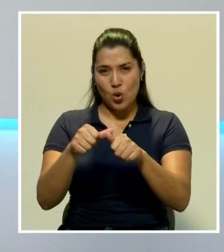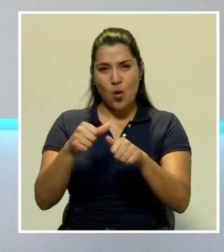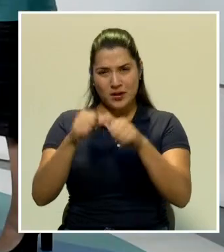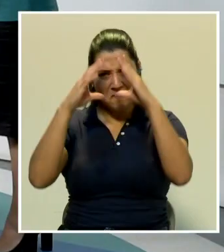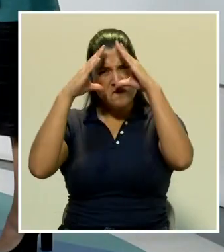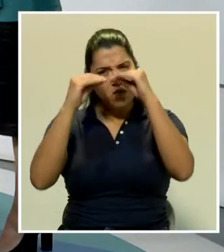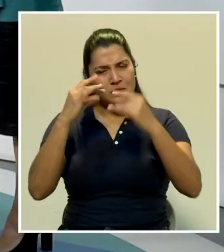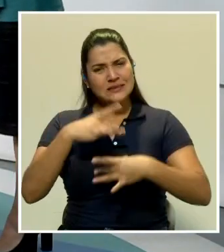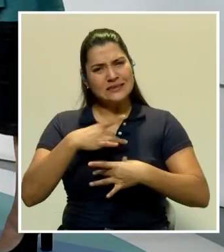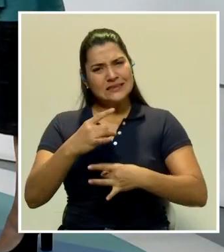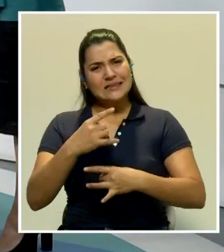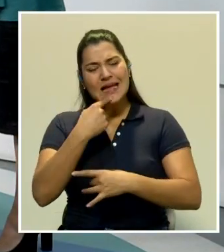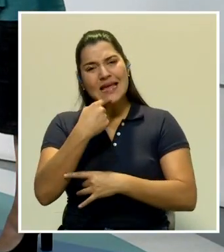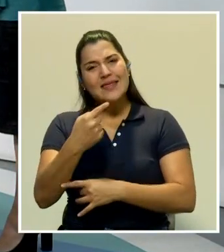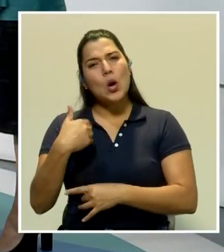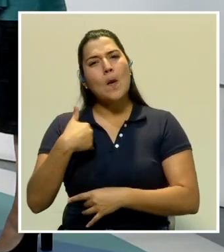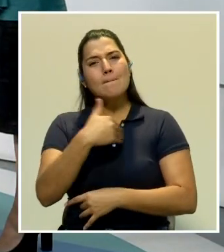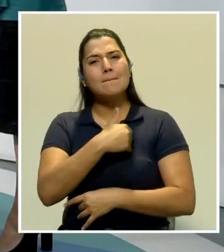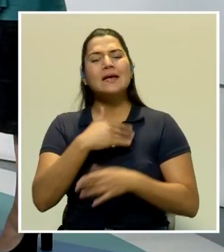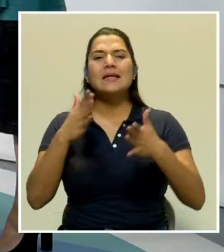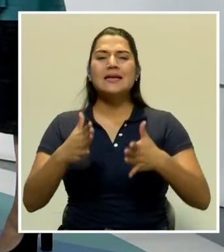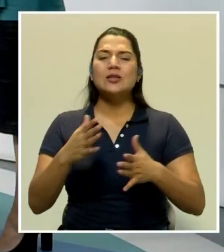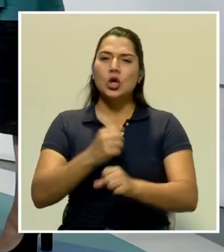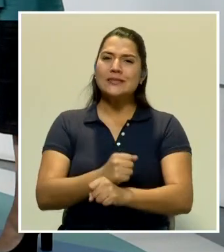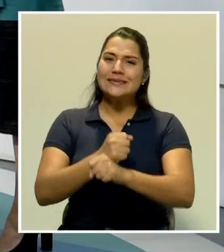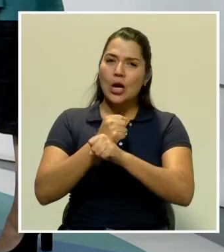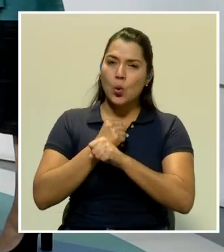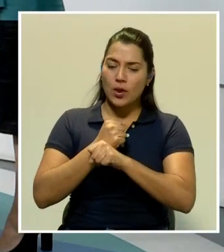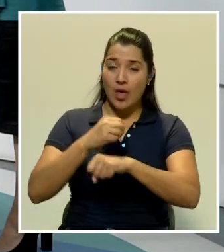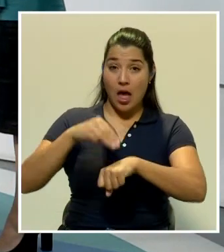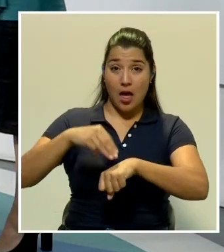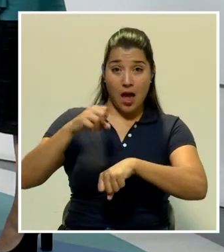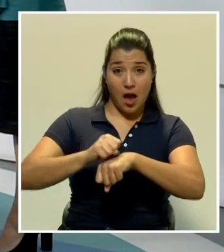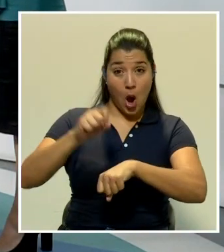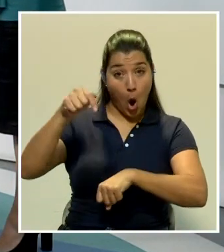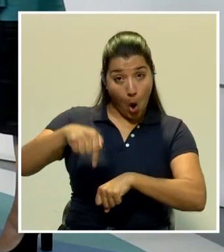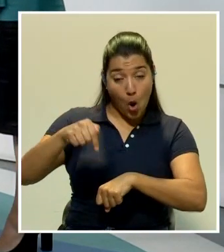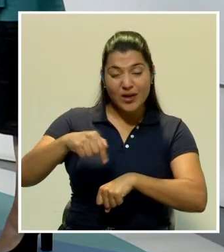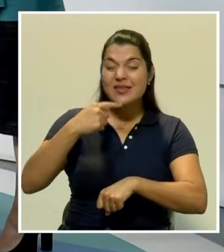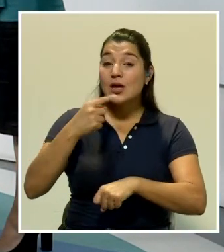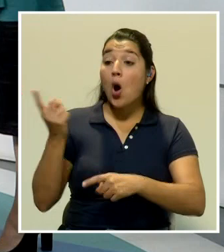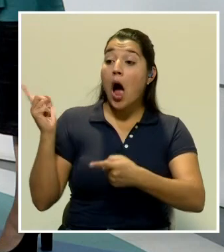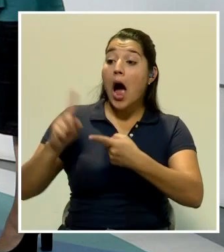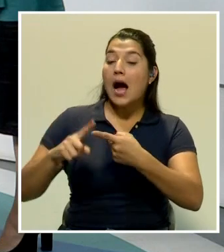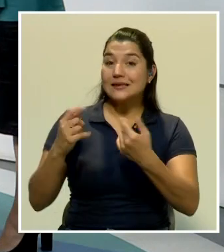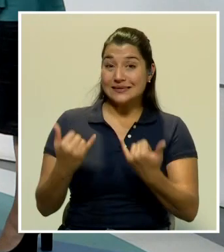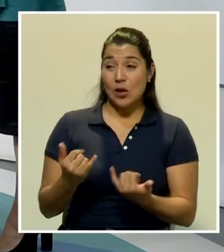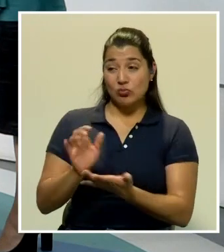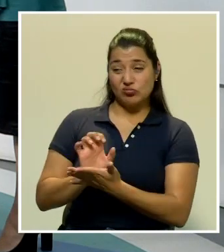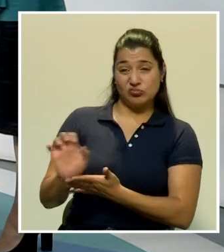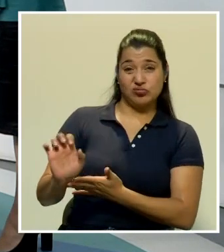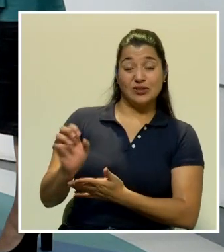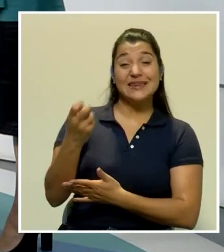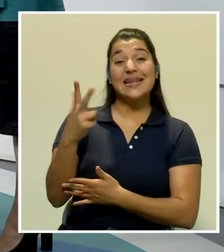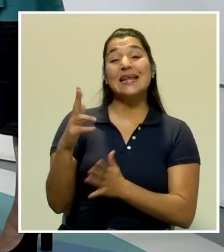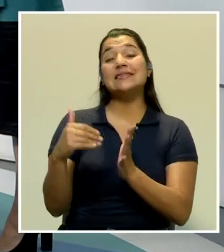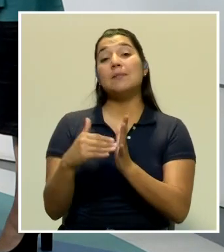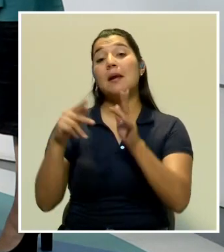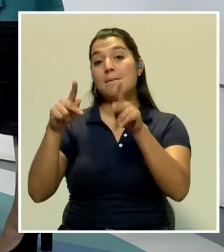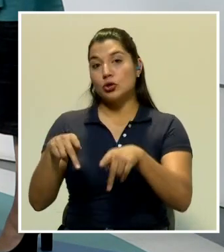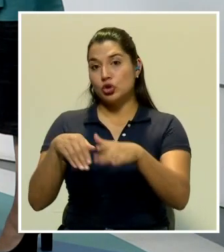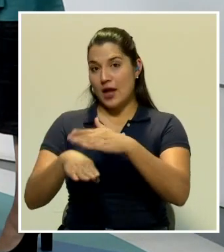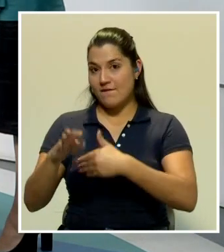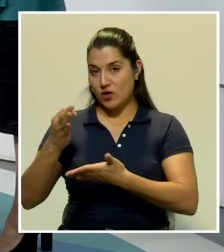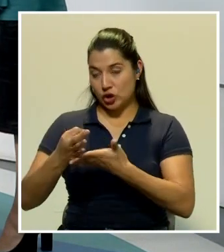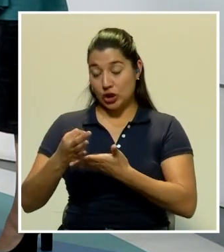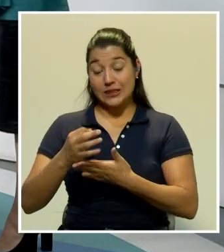bastante interesante que dio el ministro de Seguridad el día de hoy en conferencia de prensa, es que a la fecha se ha rechazado cerca de 13,000 personas en